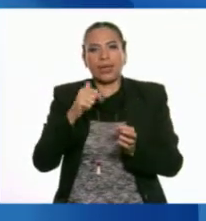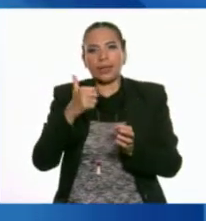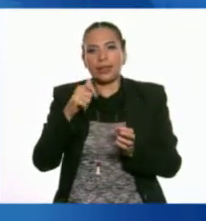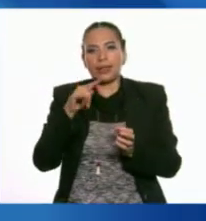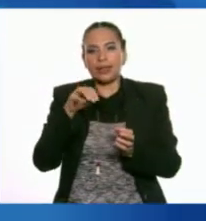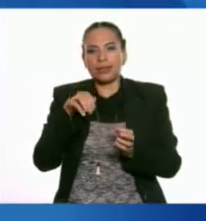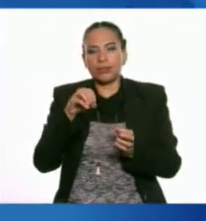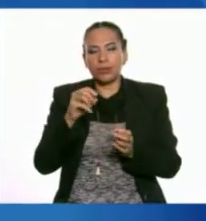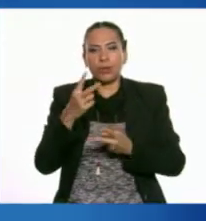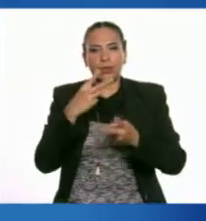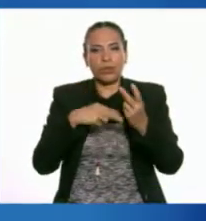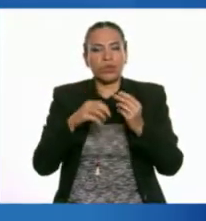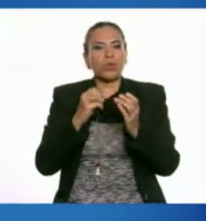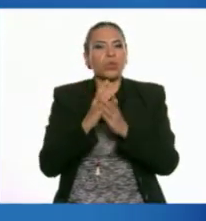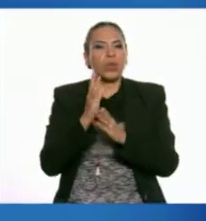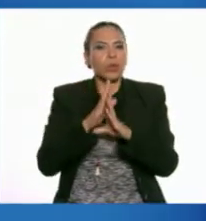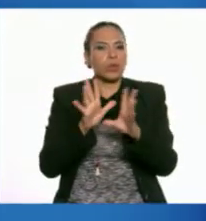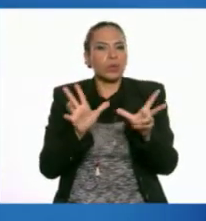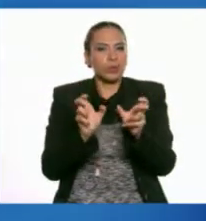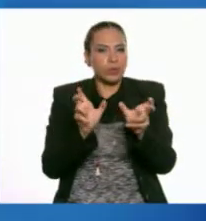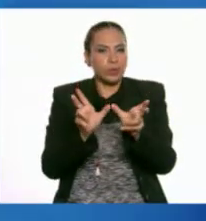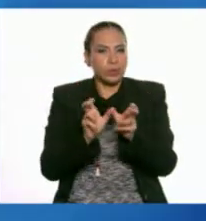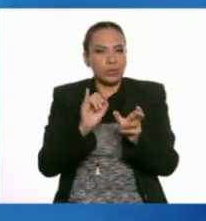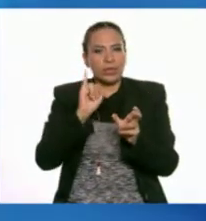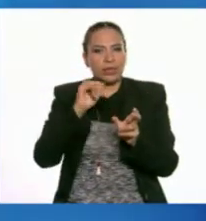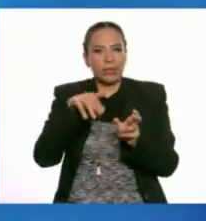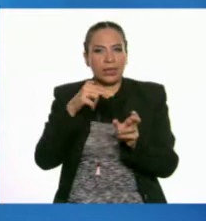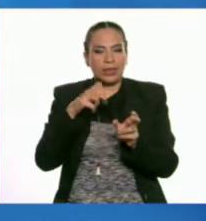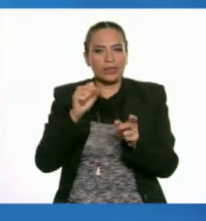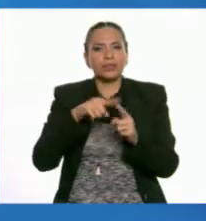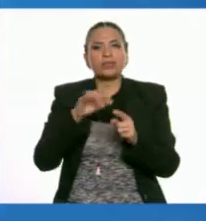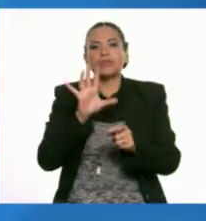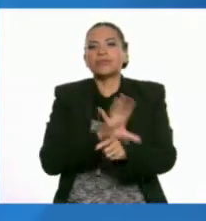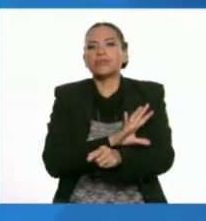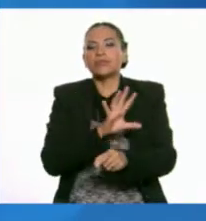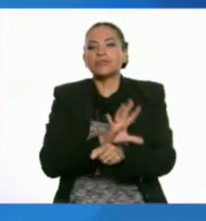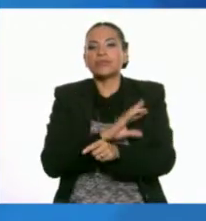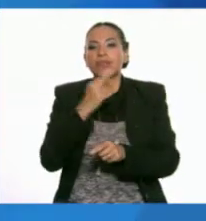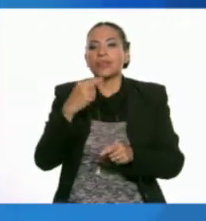lugar a un nuevo tipo de imanes, los electroimanes.